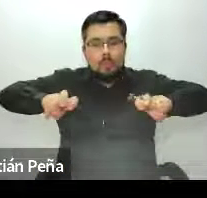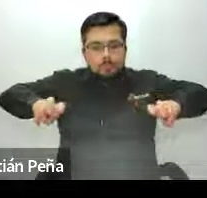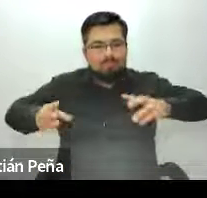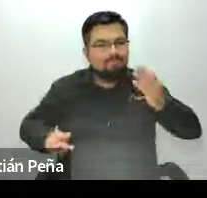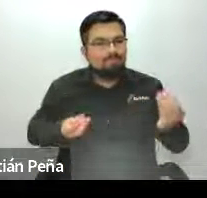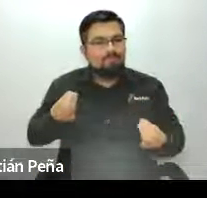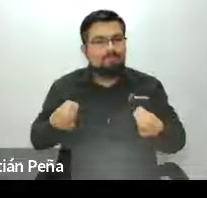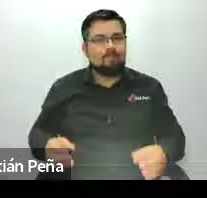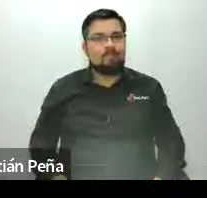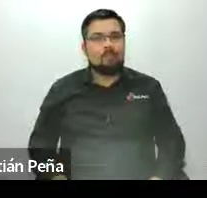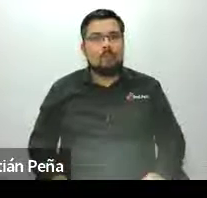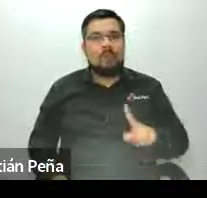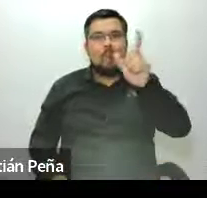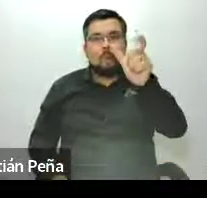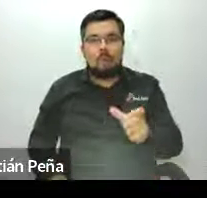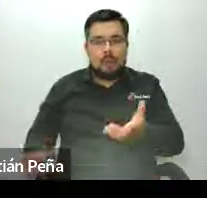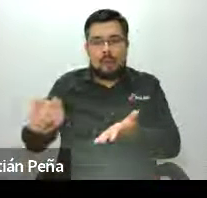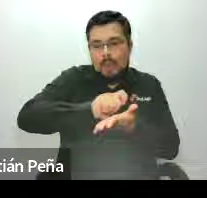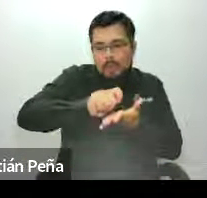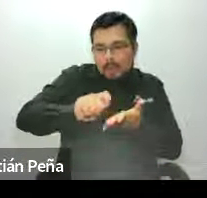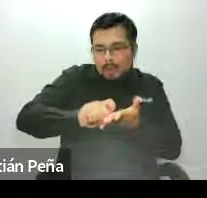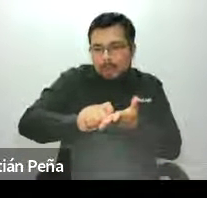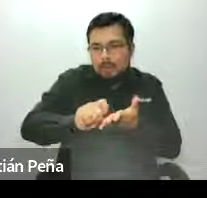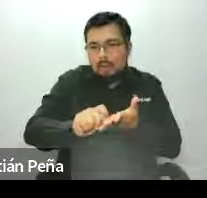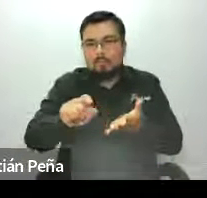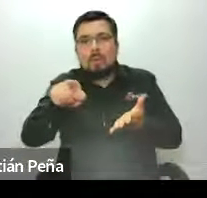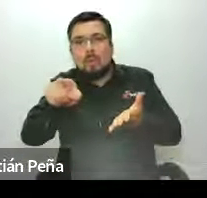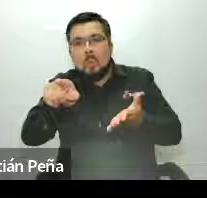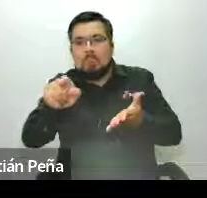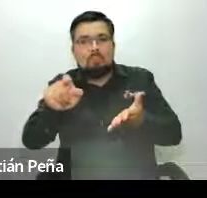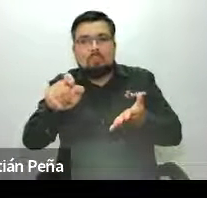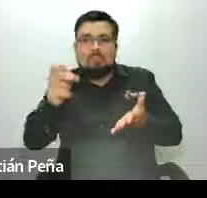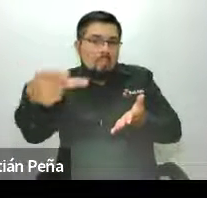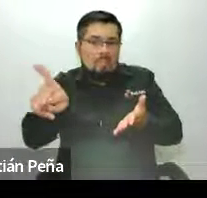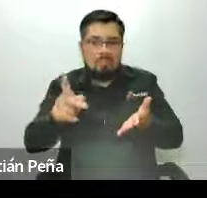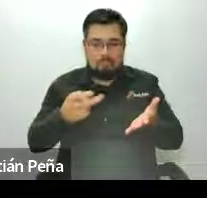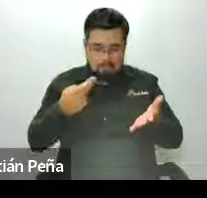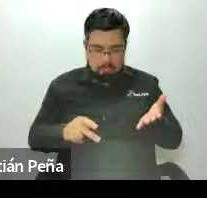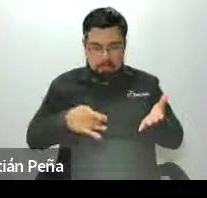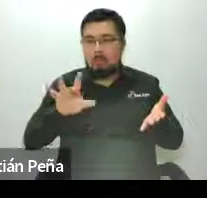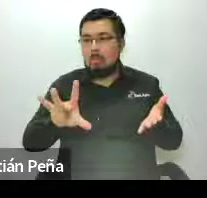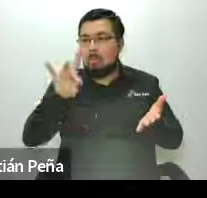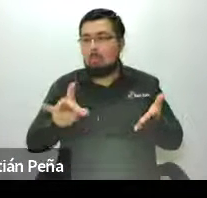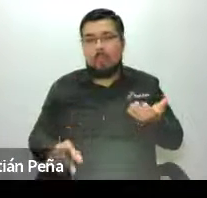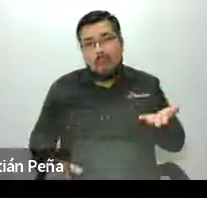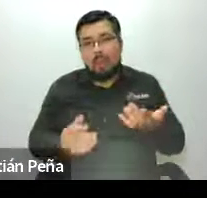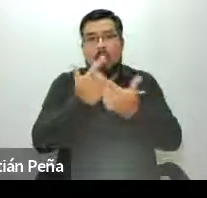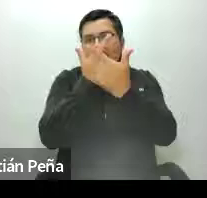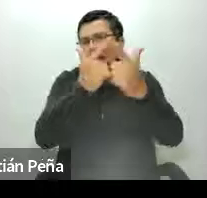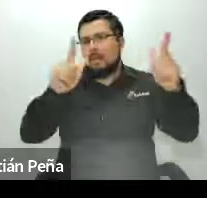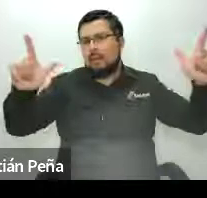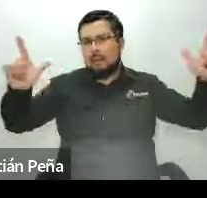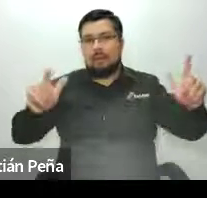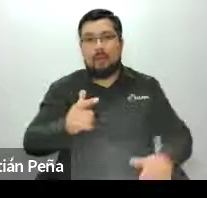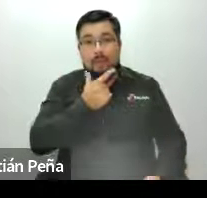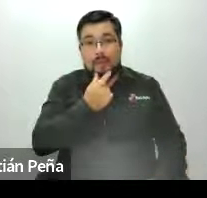un escritor o escritora que uno quisiera. Entonces tenía la libertad, imagínense, en esos años no era tan fácil tener la libertad, pero teníamos la